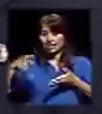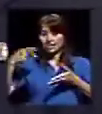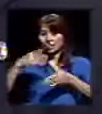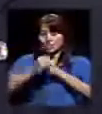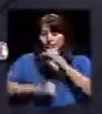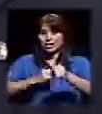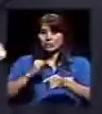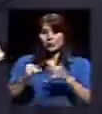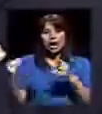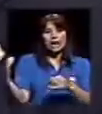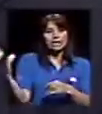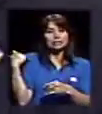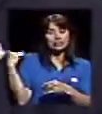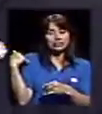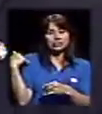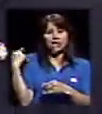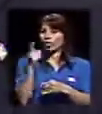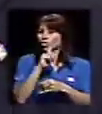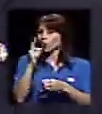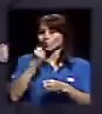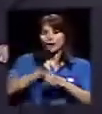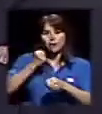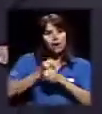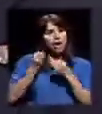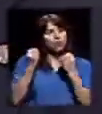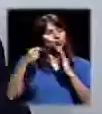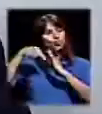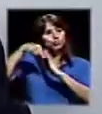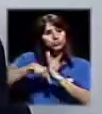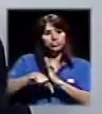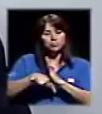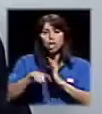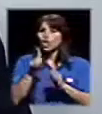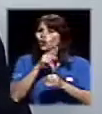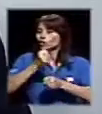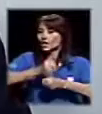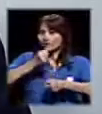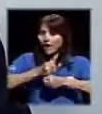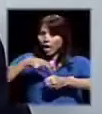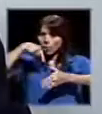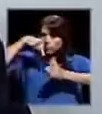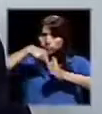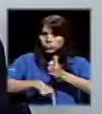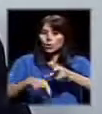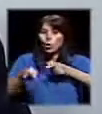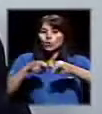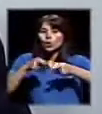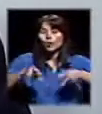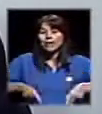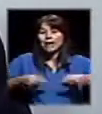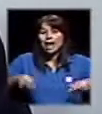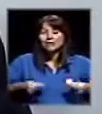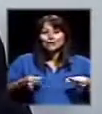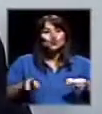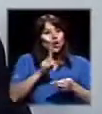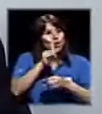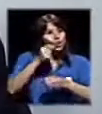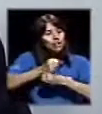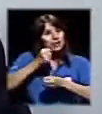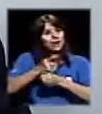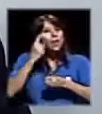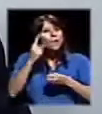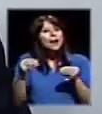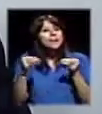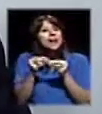no se ha hecho gran cosa, ni en el control de los gastos, ni en generación de mayores ingresos. De tal manera